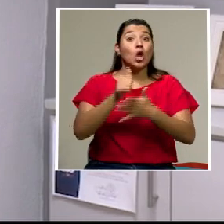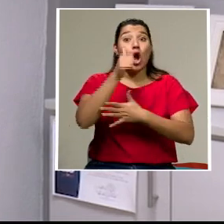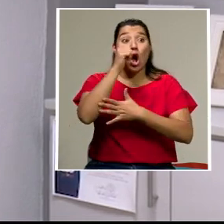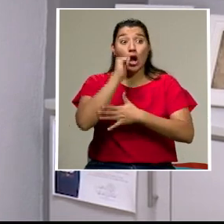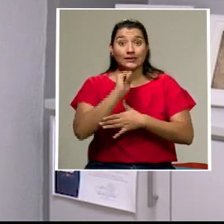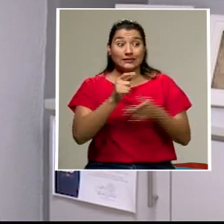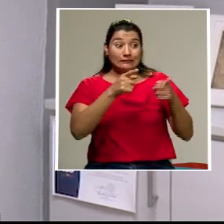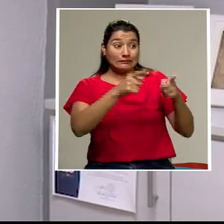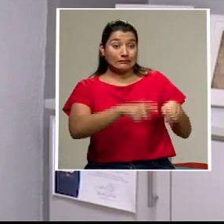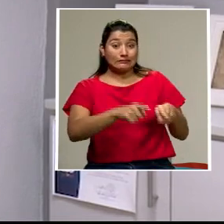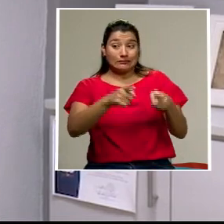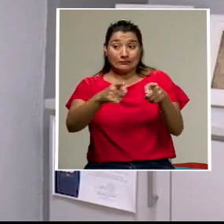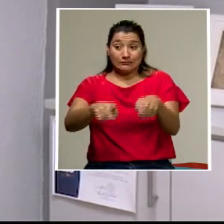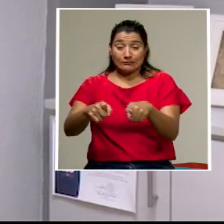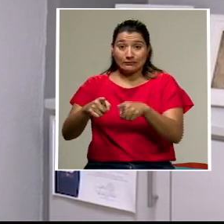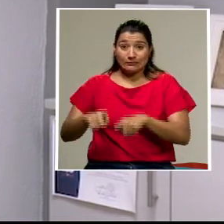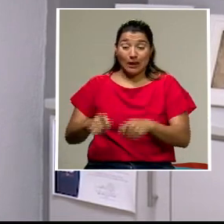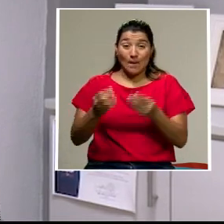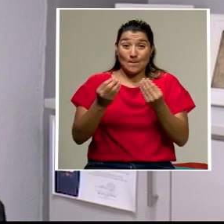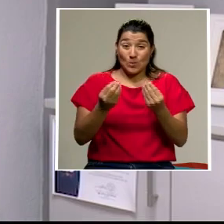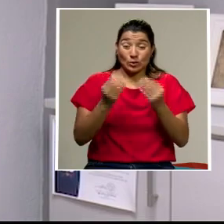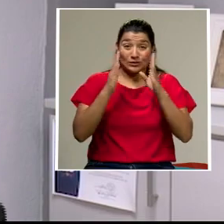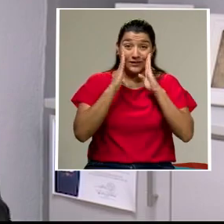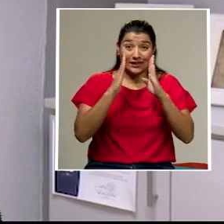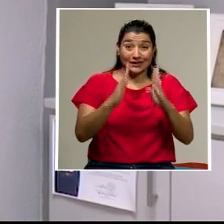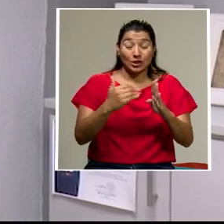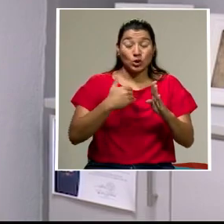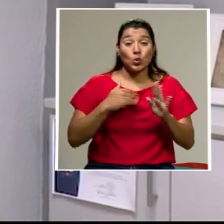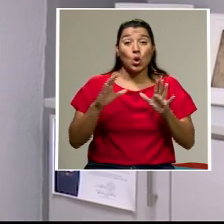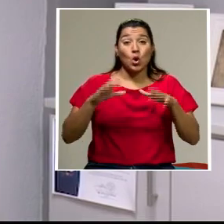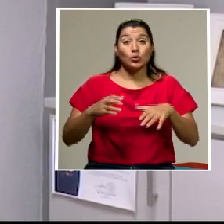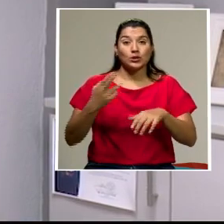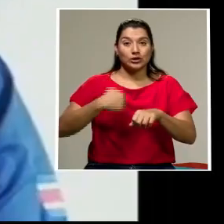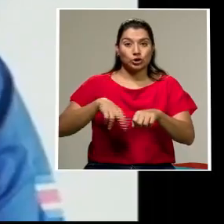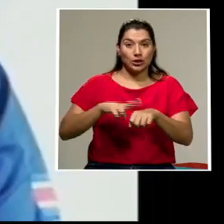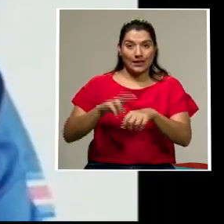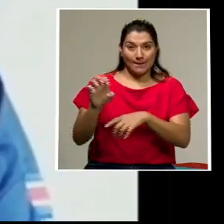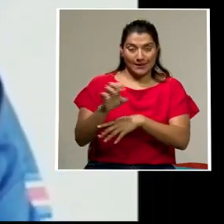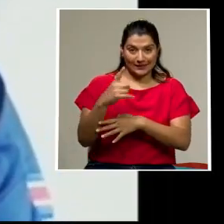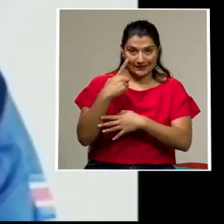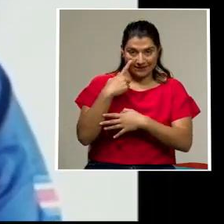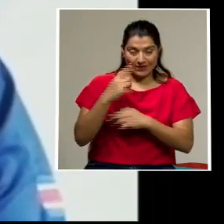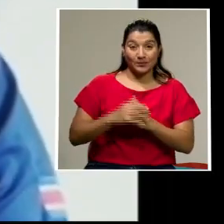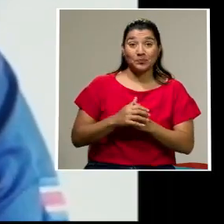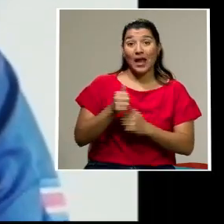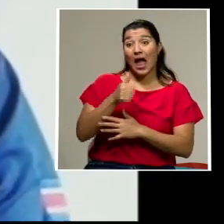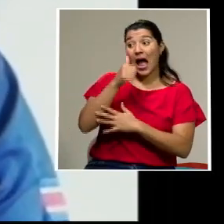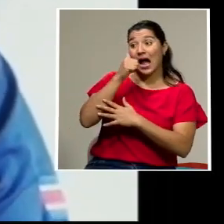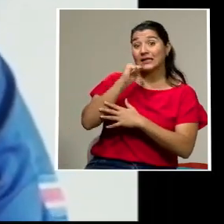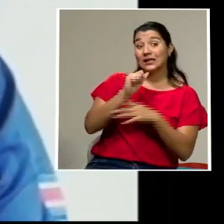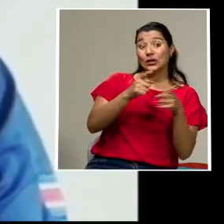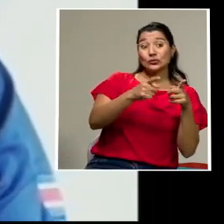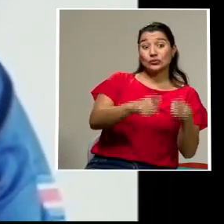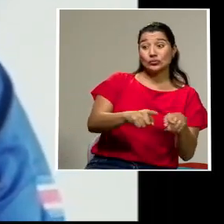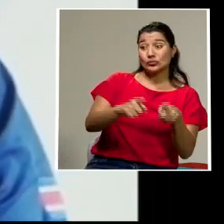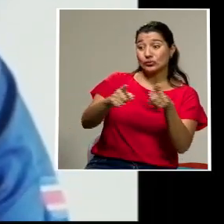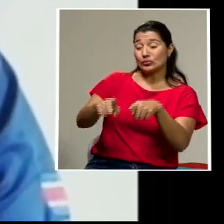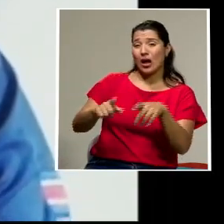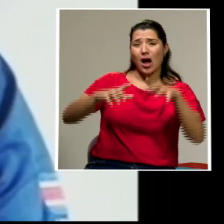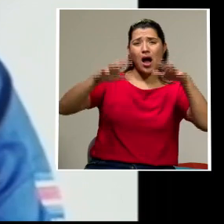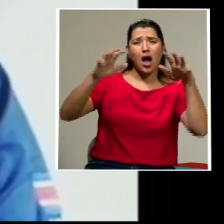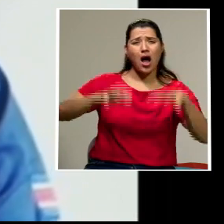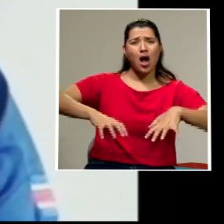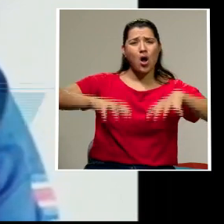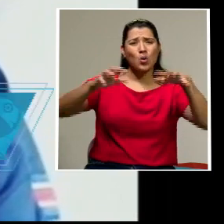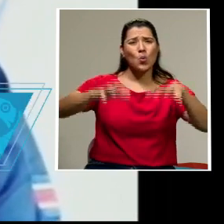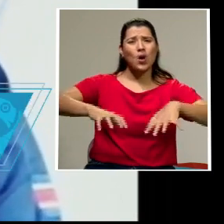reportaron bastantes eventos atendidos por la Comisión Nacional de Emergencias. Veamos. El día de ayer se presentaron muy fuertes aguaceros,